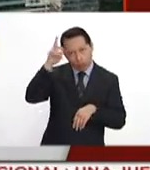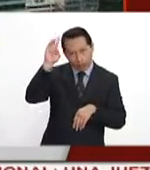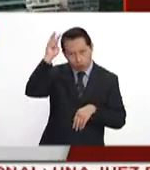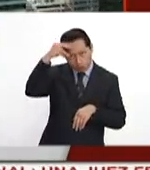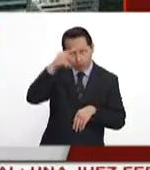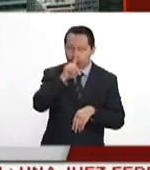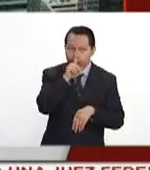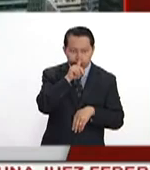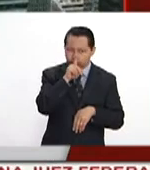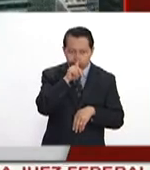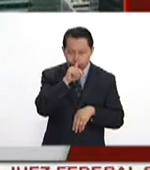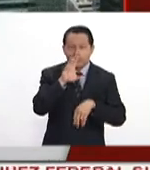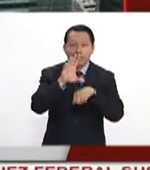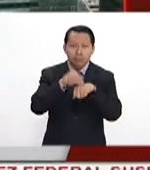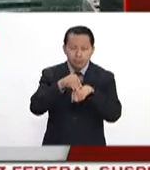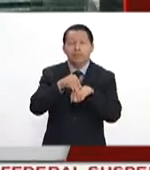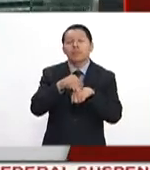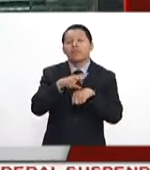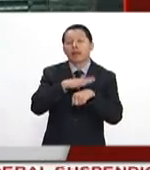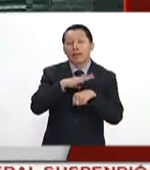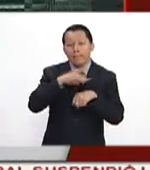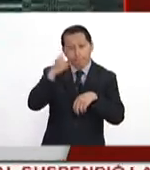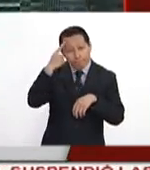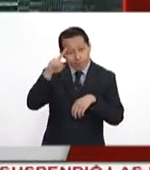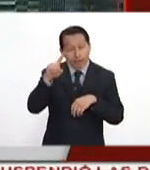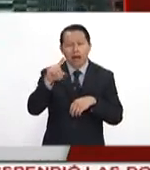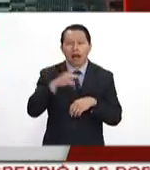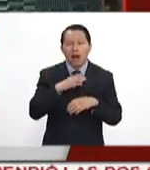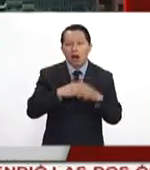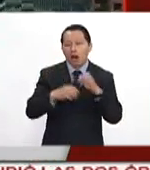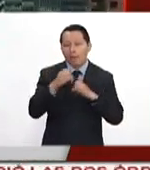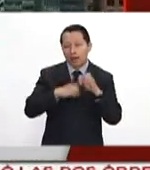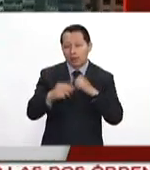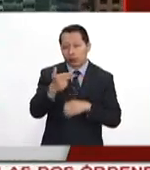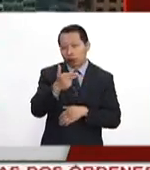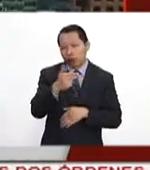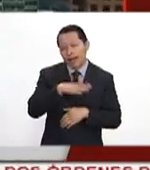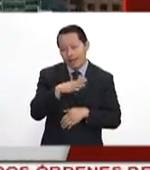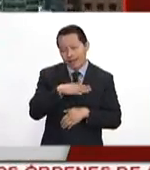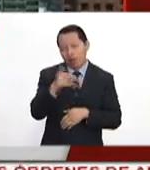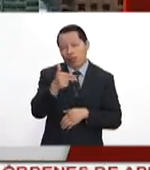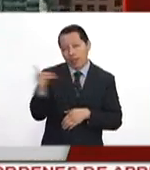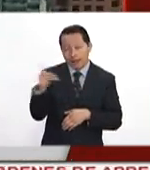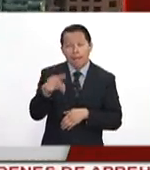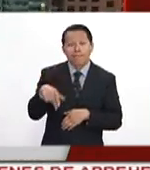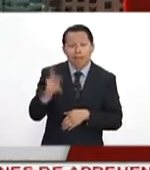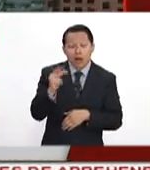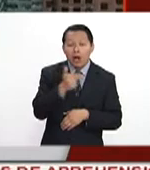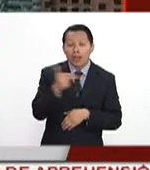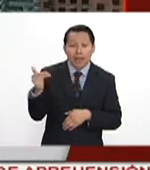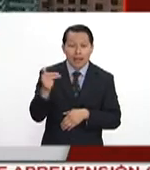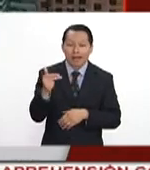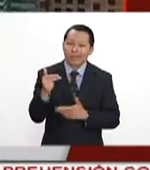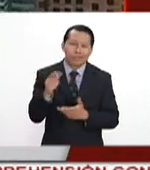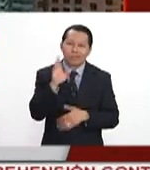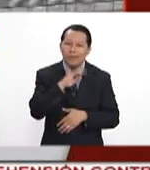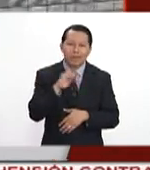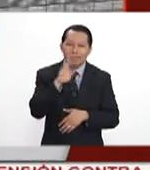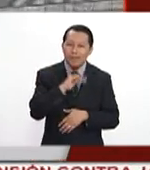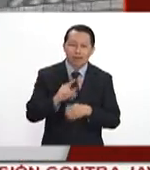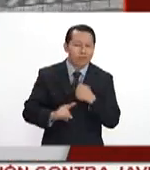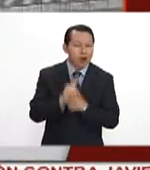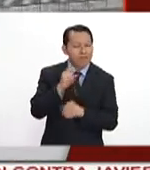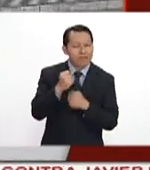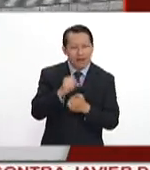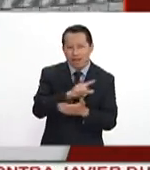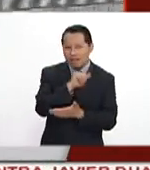más bien permitió el uso de la licencia de su nombre para la explotación comercial del hotel. Sin embargo, pues el hotel no le fue bastante bien, tuvo muchos